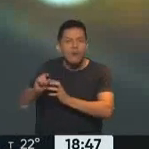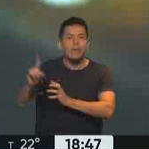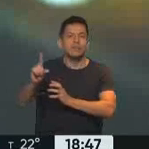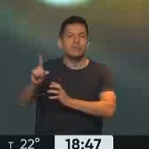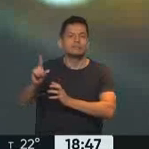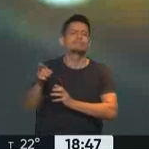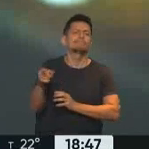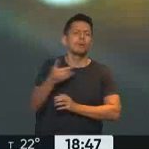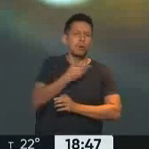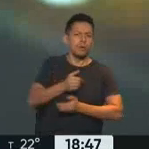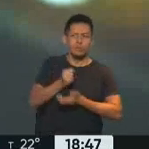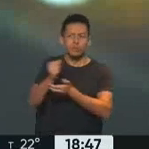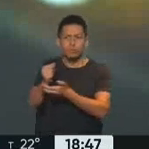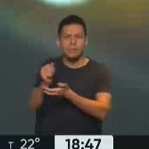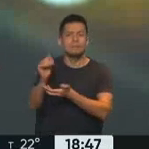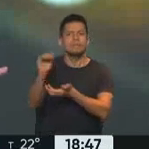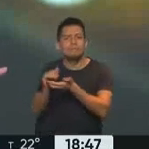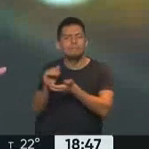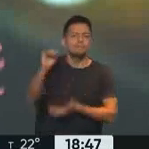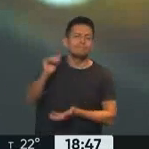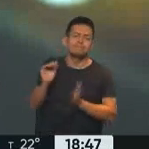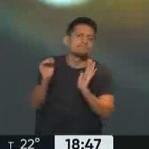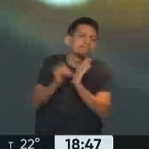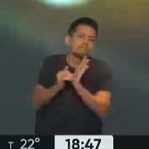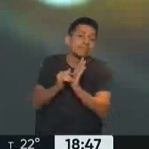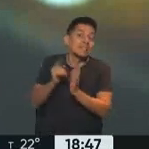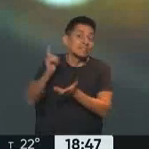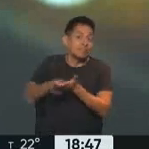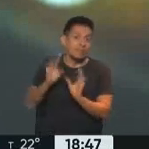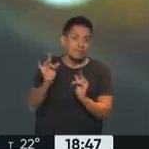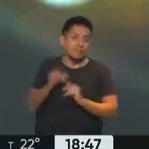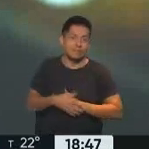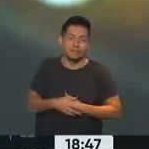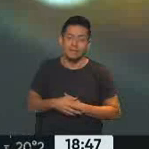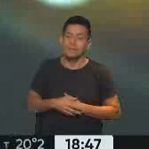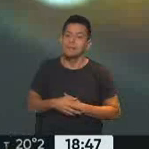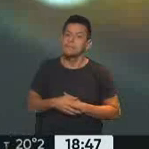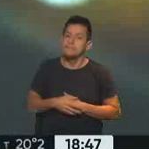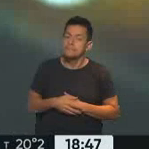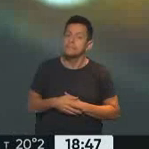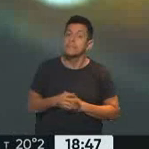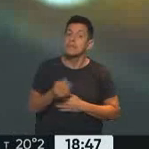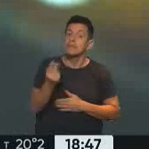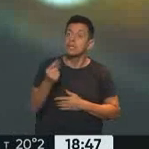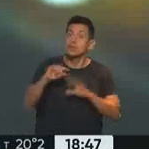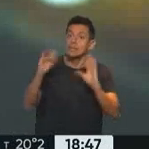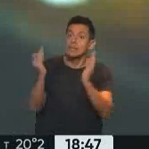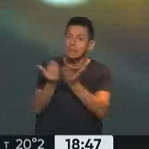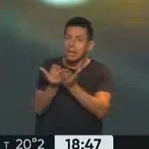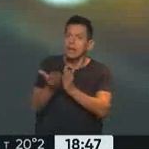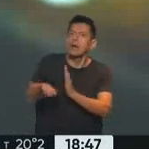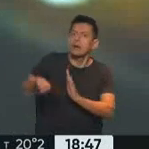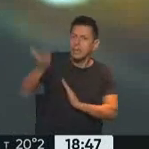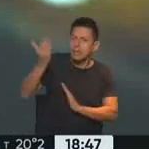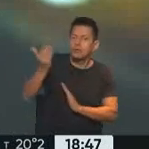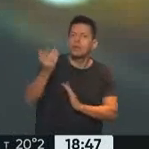saca la cantidad de subsidios que decida. Es una decisión complicada teniendo en cuenta que los precios internacionales aumentaron, pero por